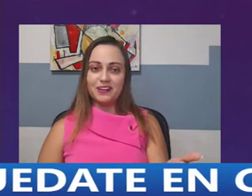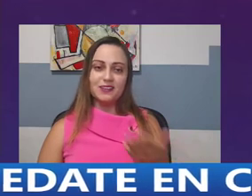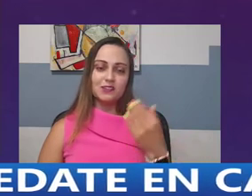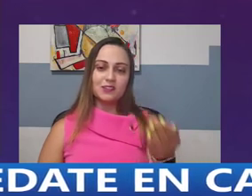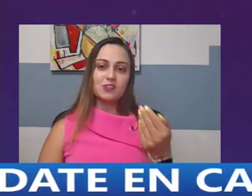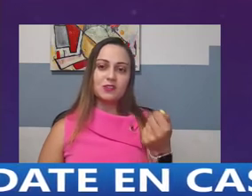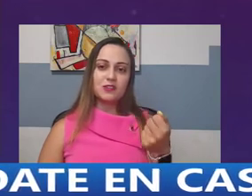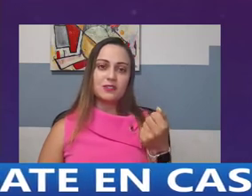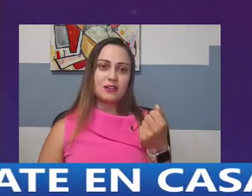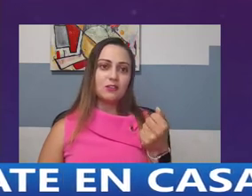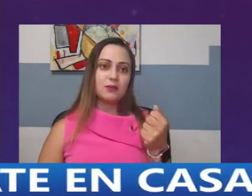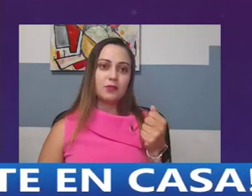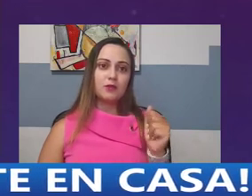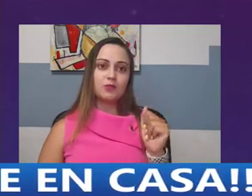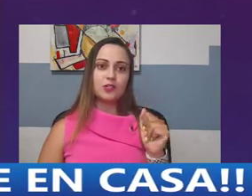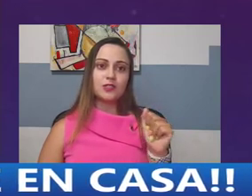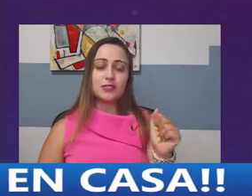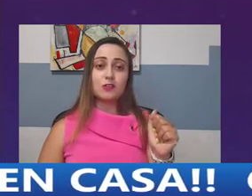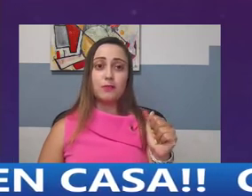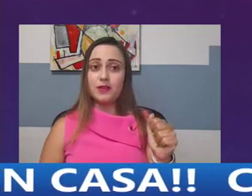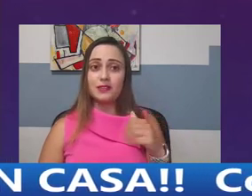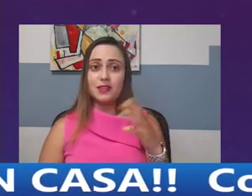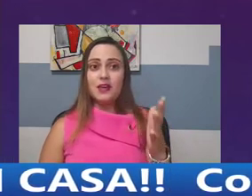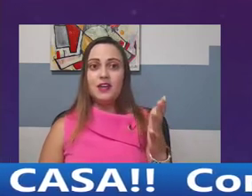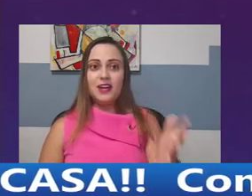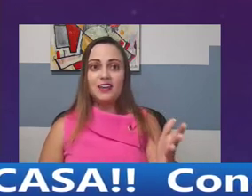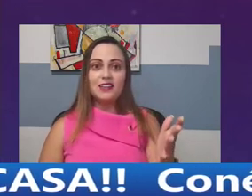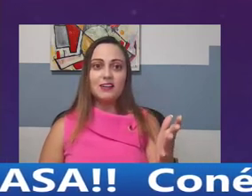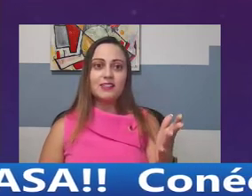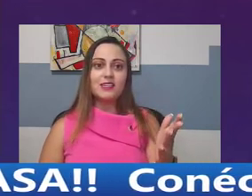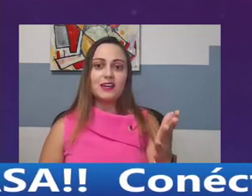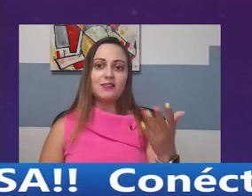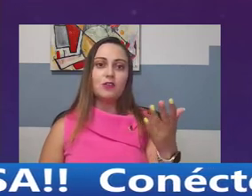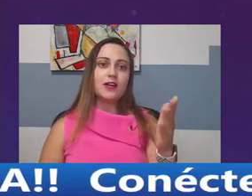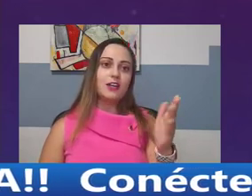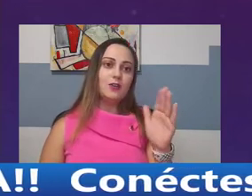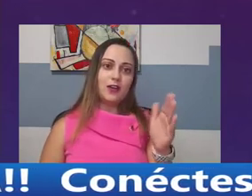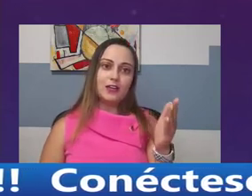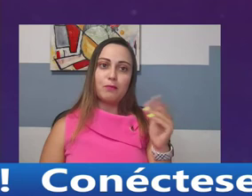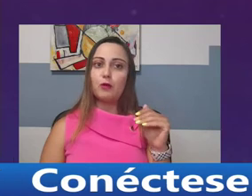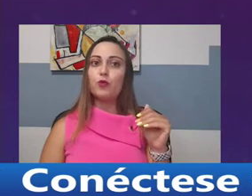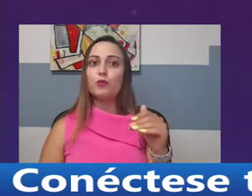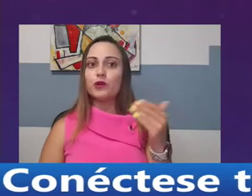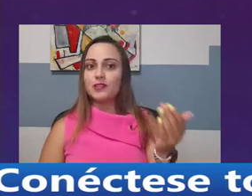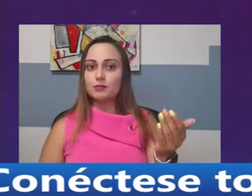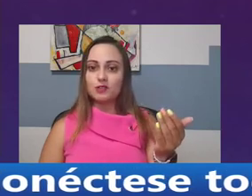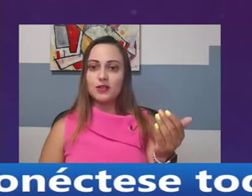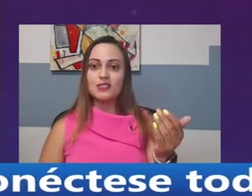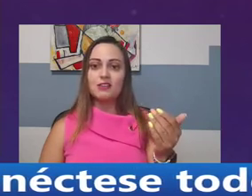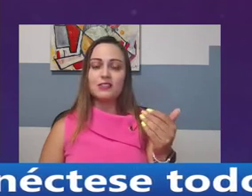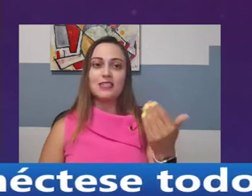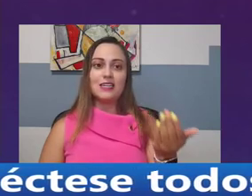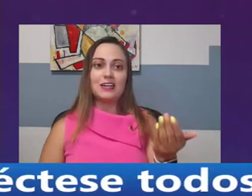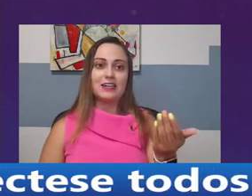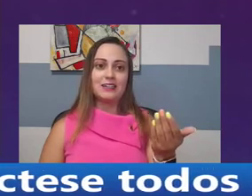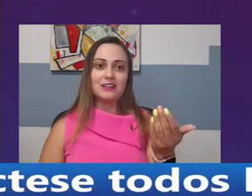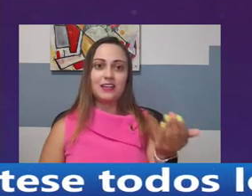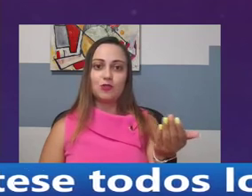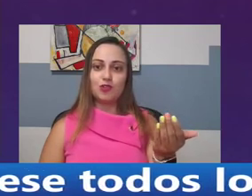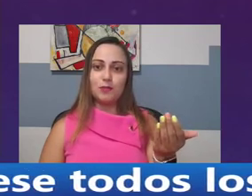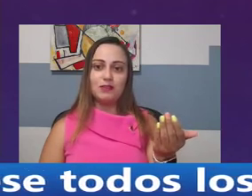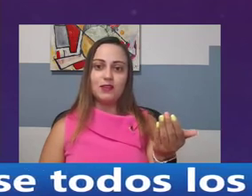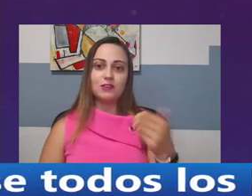para aprender. Entonces yo creo que ese es el concepto de muchas de esas compañías. Nadie te va a enseñar, o sea, no nadie, pero muy poquitas personas te van a